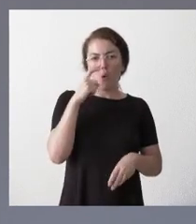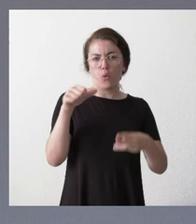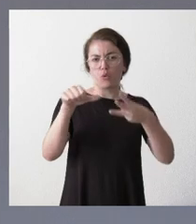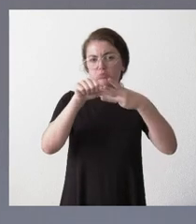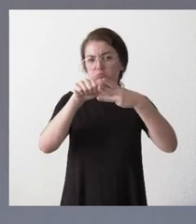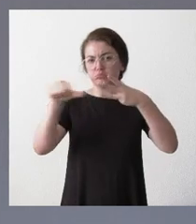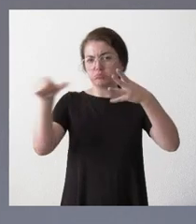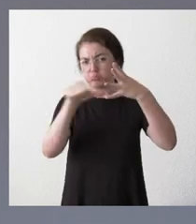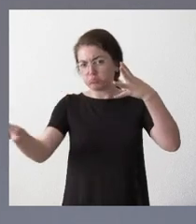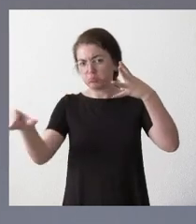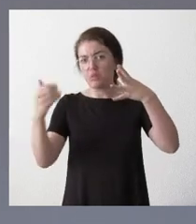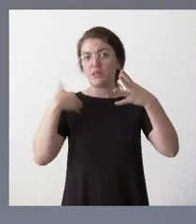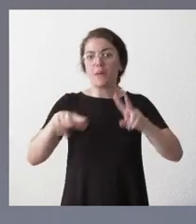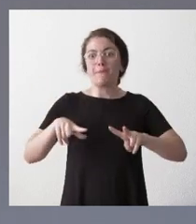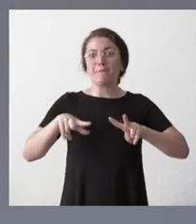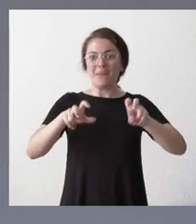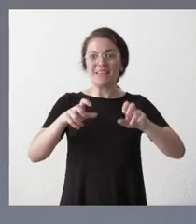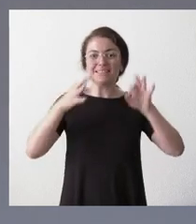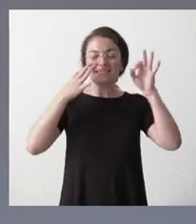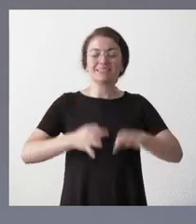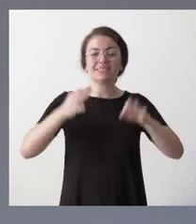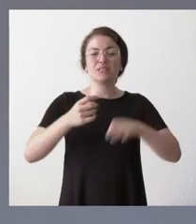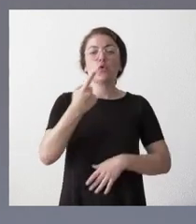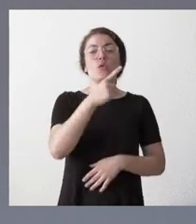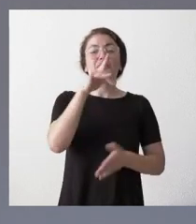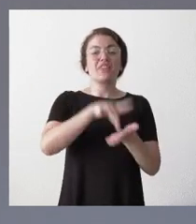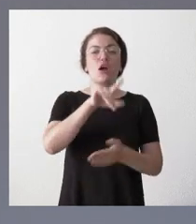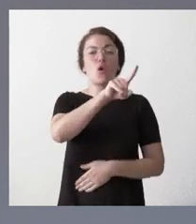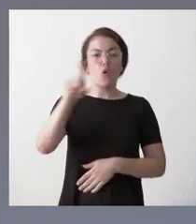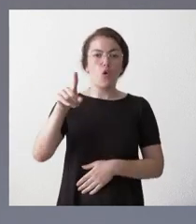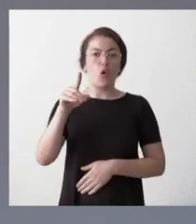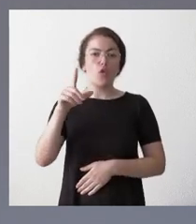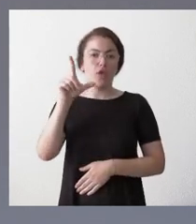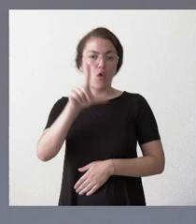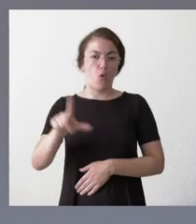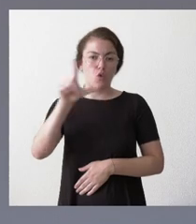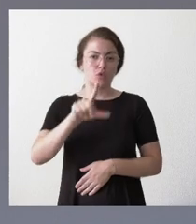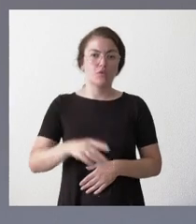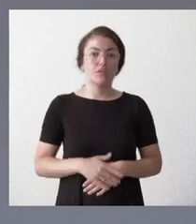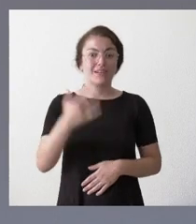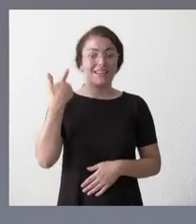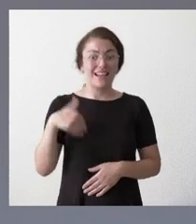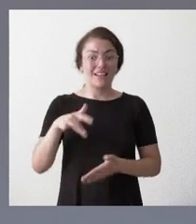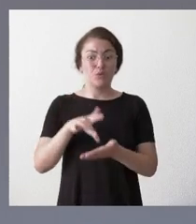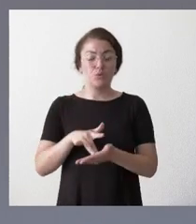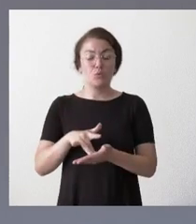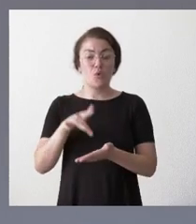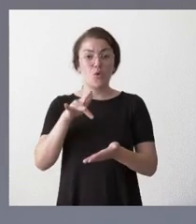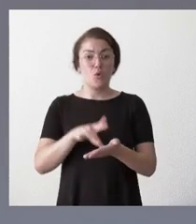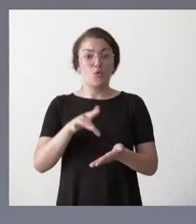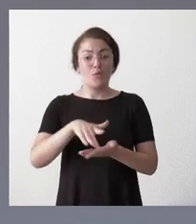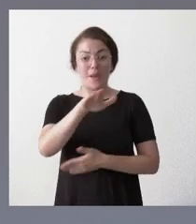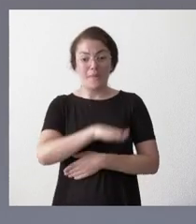efectivo el 11 de julio. Desde el primer momento que los menores llegan a España y entran en el sistema